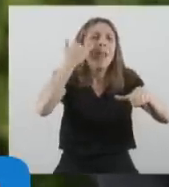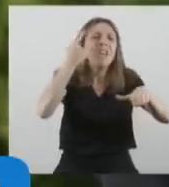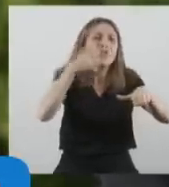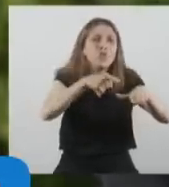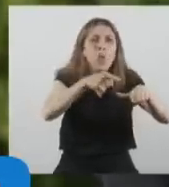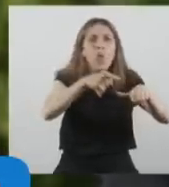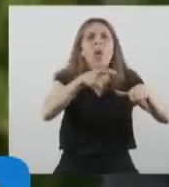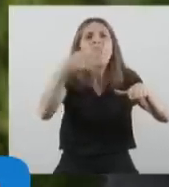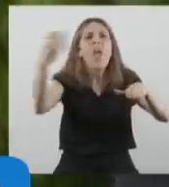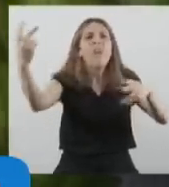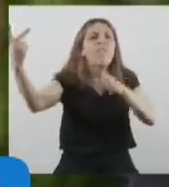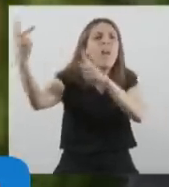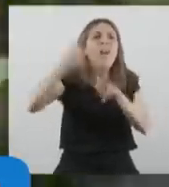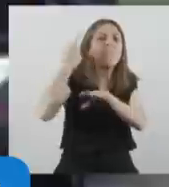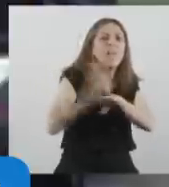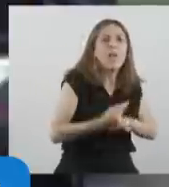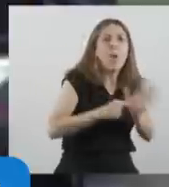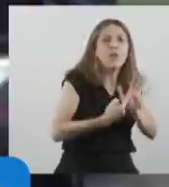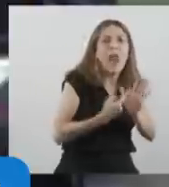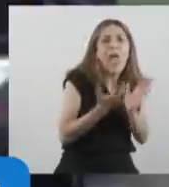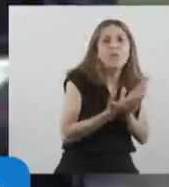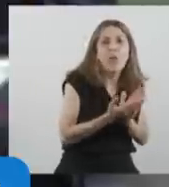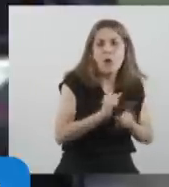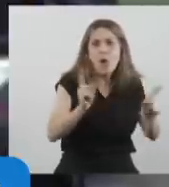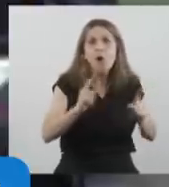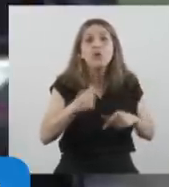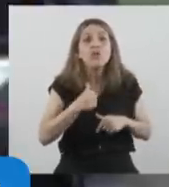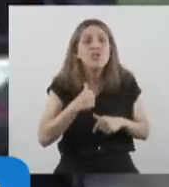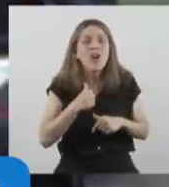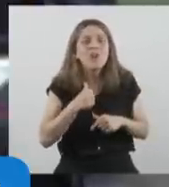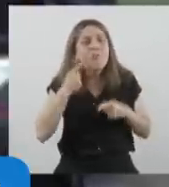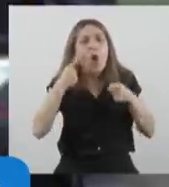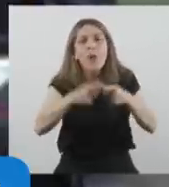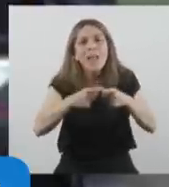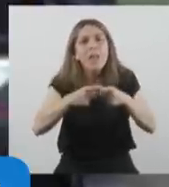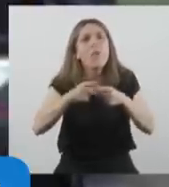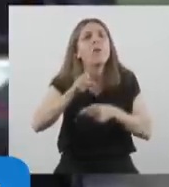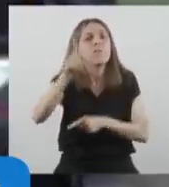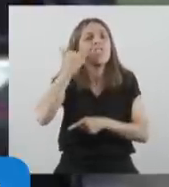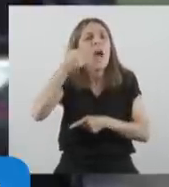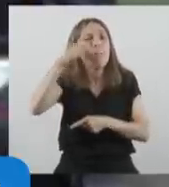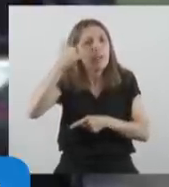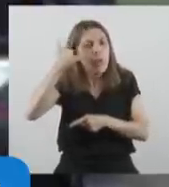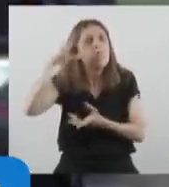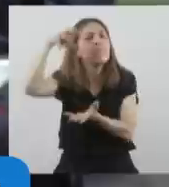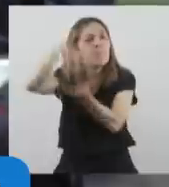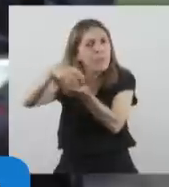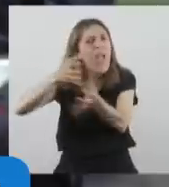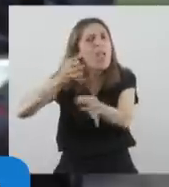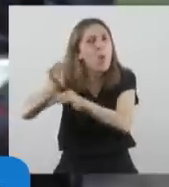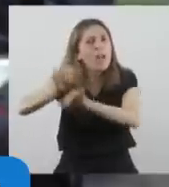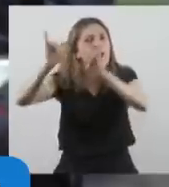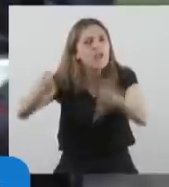en buenos aires quiero que en yapeyú encuentra en la educación que necesitan que tengan la conectividad